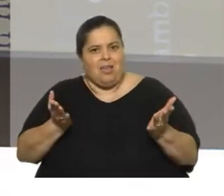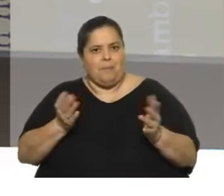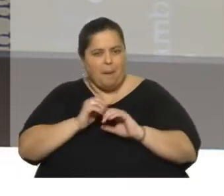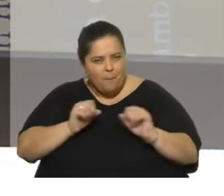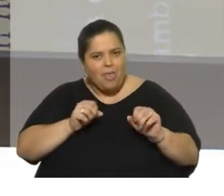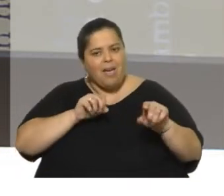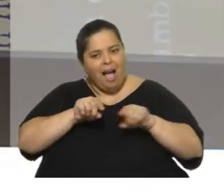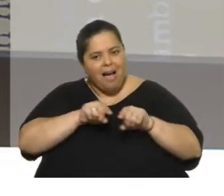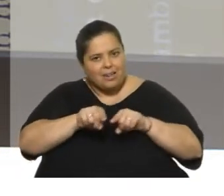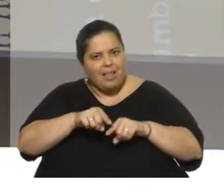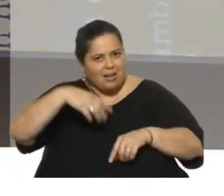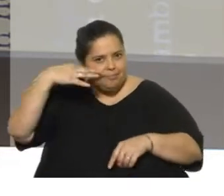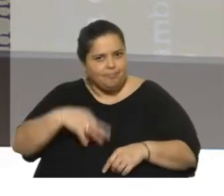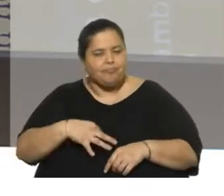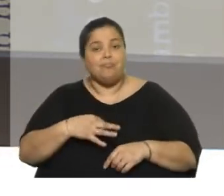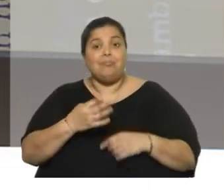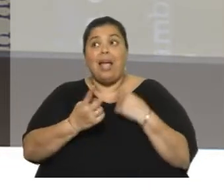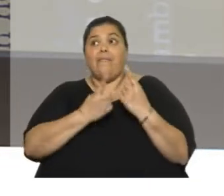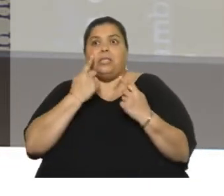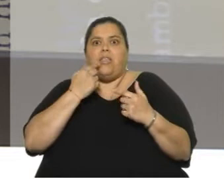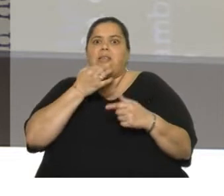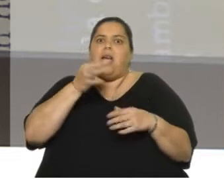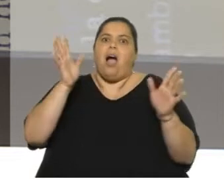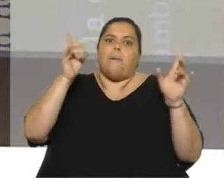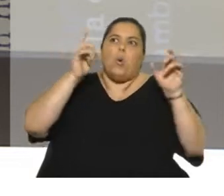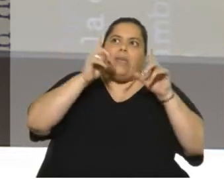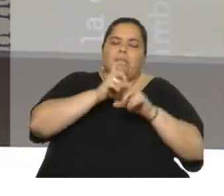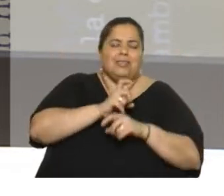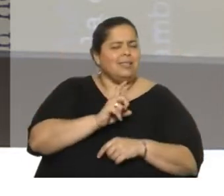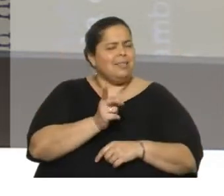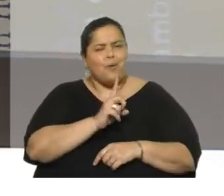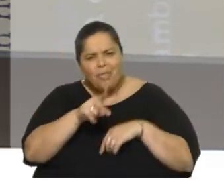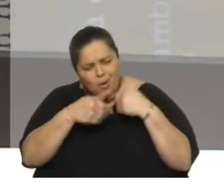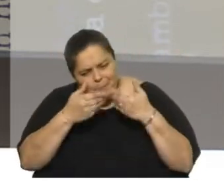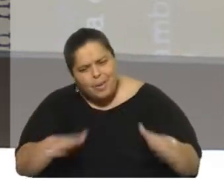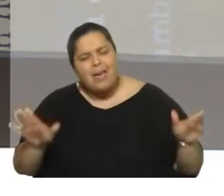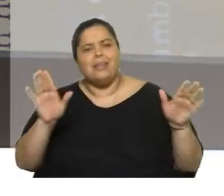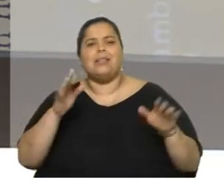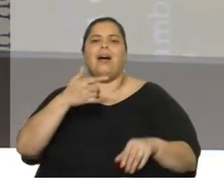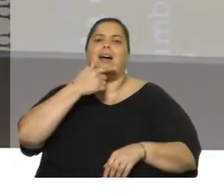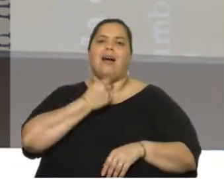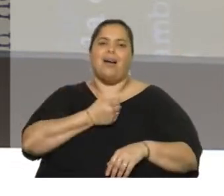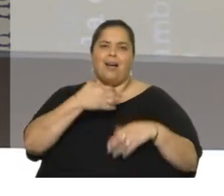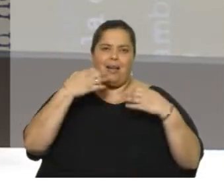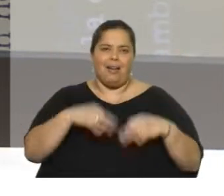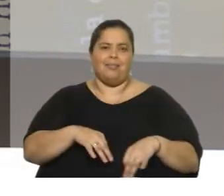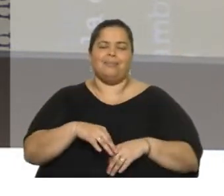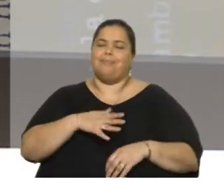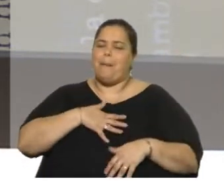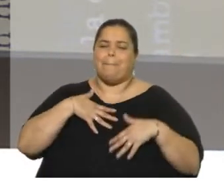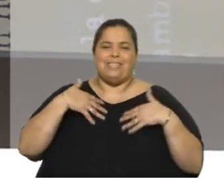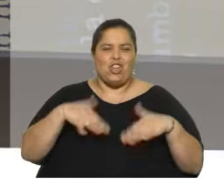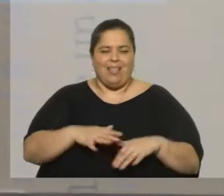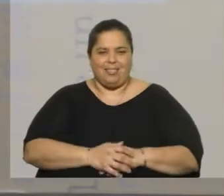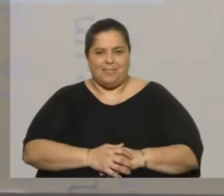encarar carreras que en principio parecen difíciles, pero que después que uno le entra, son realmente apasionantes. Sí,